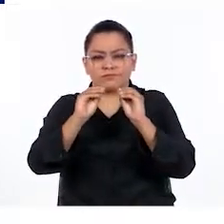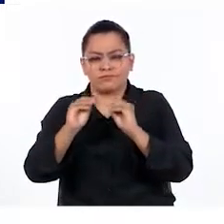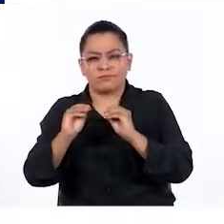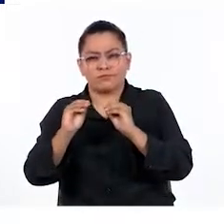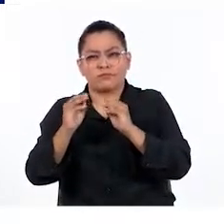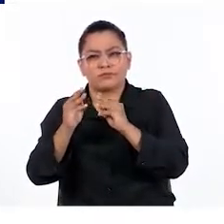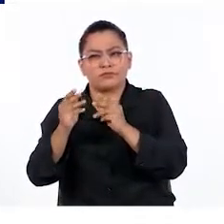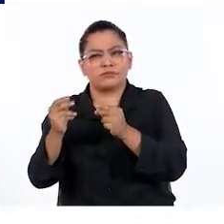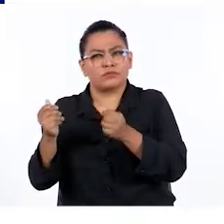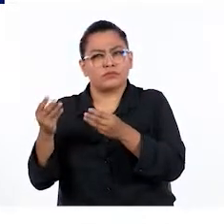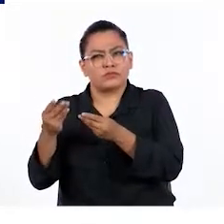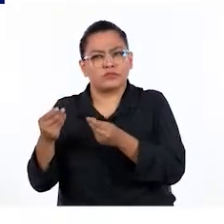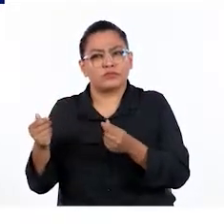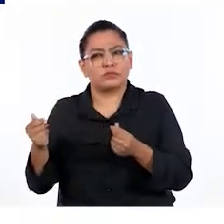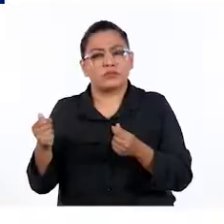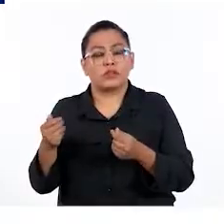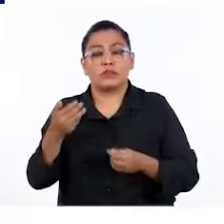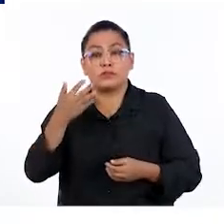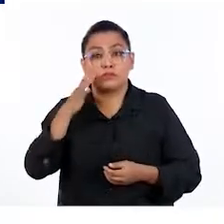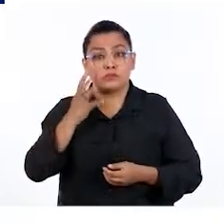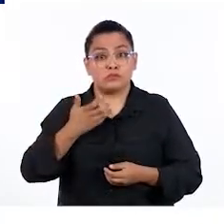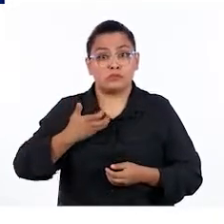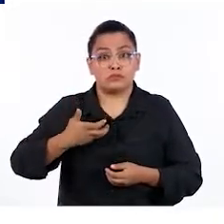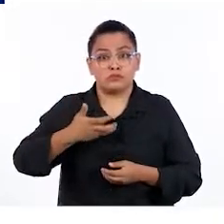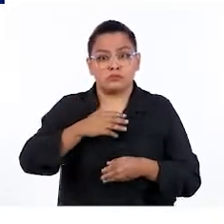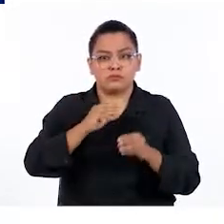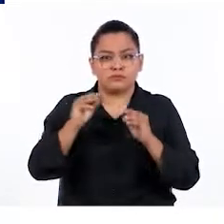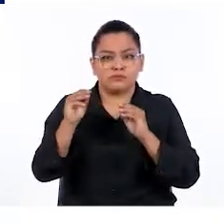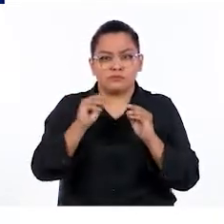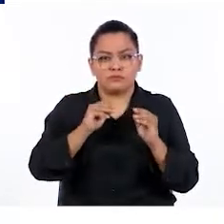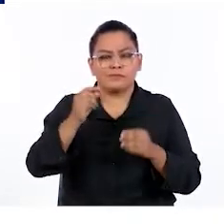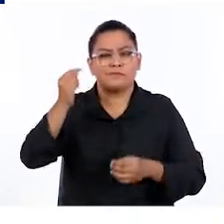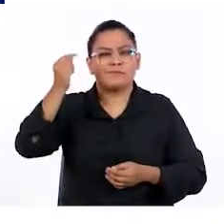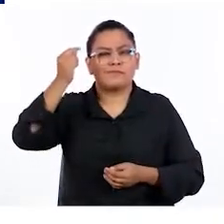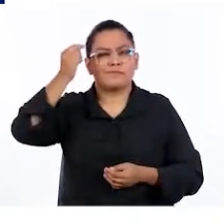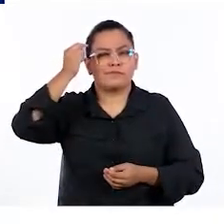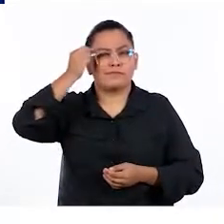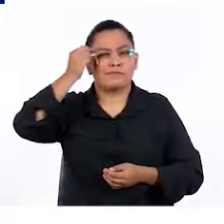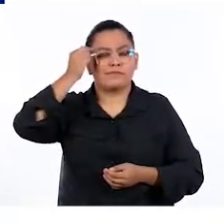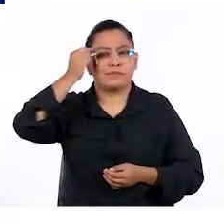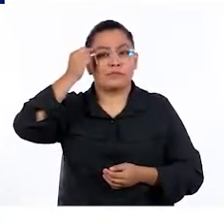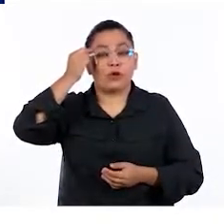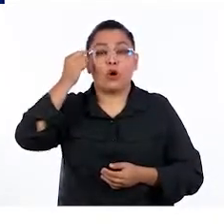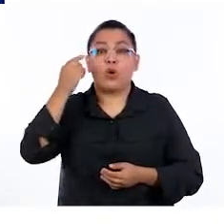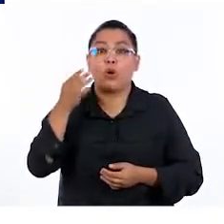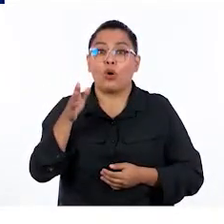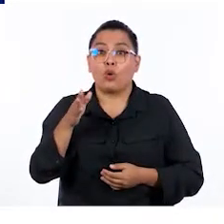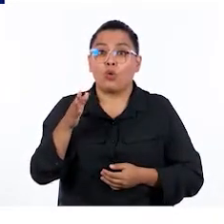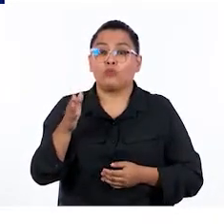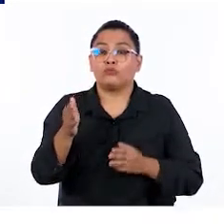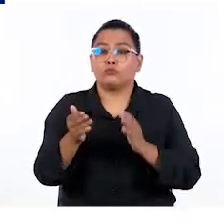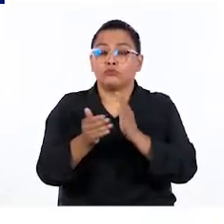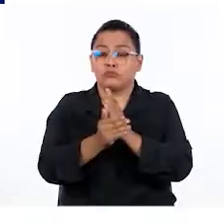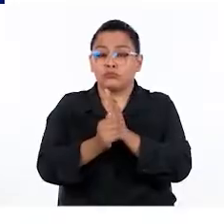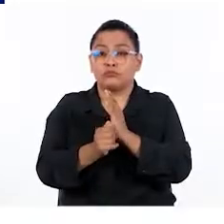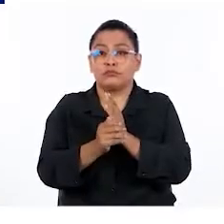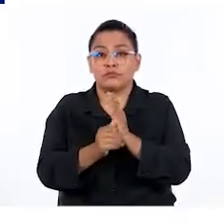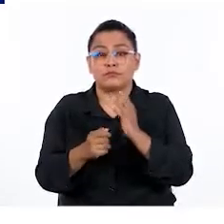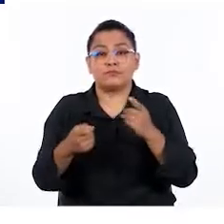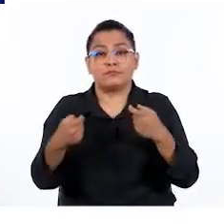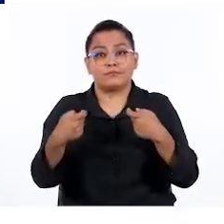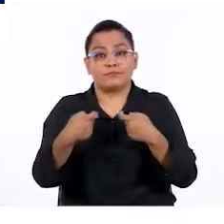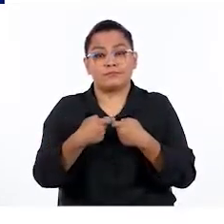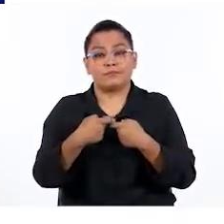sustancias. Nosotros, por ejemplo, nos movemos y pensamos gracias a esta capacidad de usar